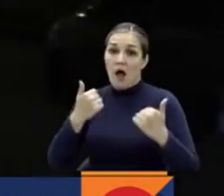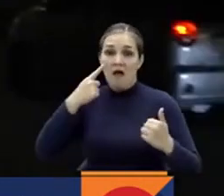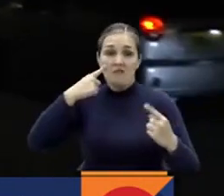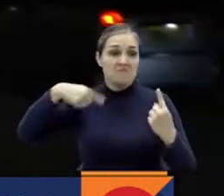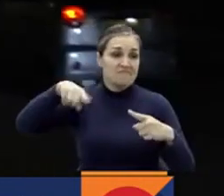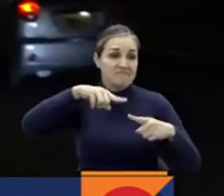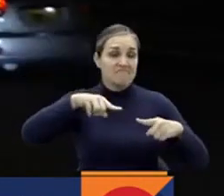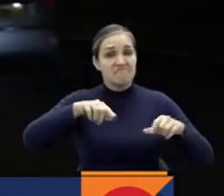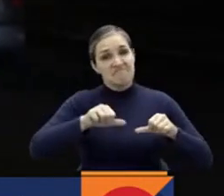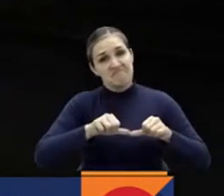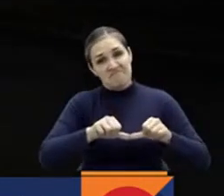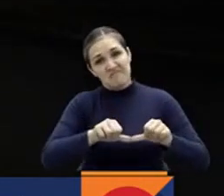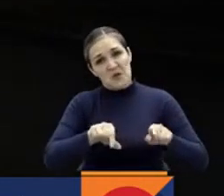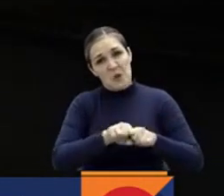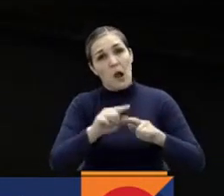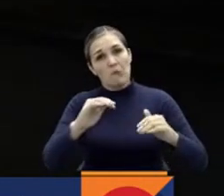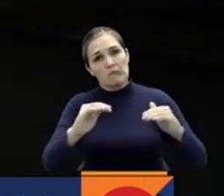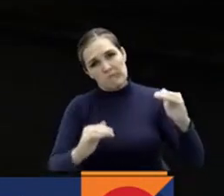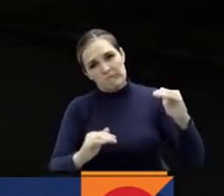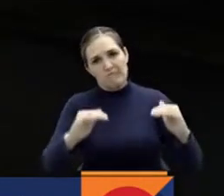mantuvo, pero en otros se disminuyó.